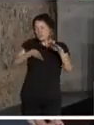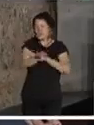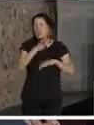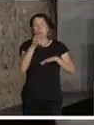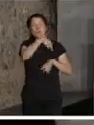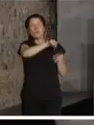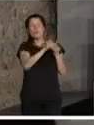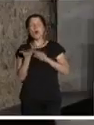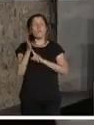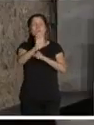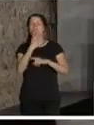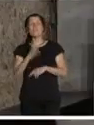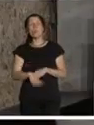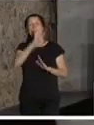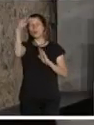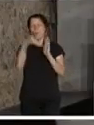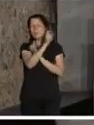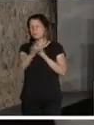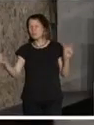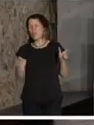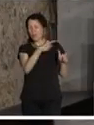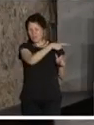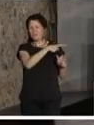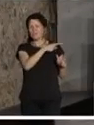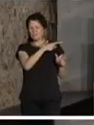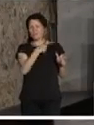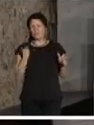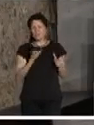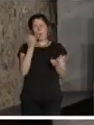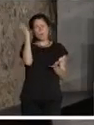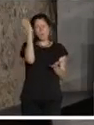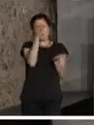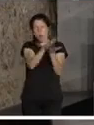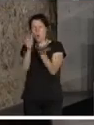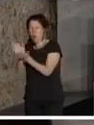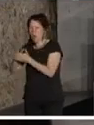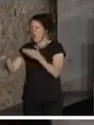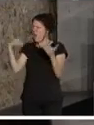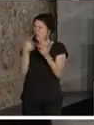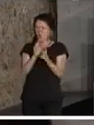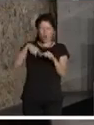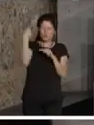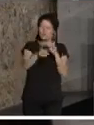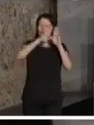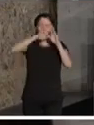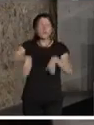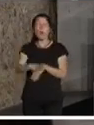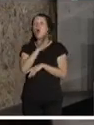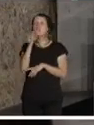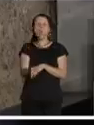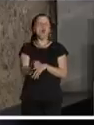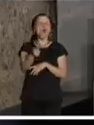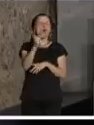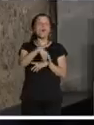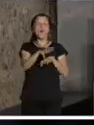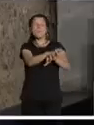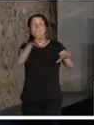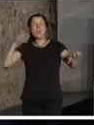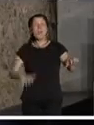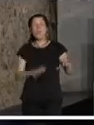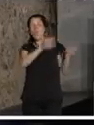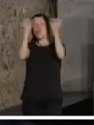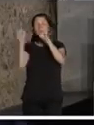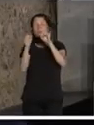representáis A esas 4.000 personas que dieron su vida hasta las últimas consecuencias por defender la mayoría